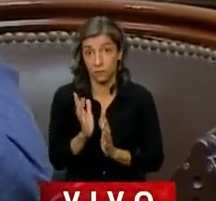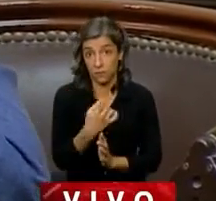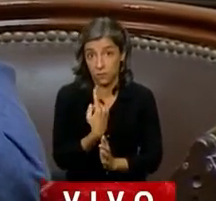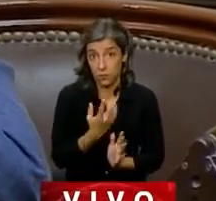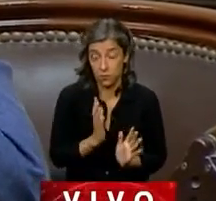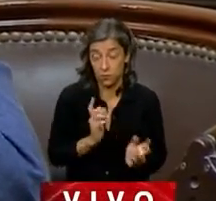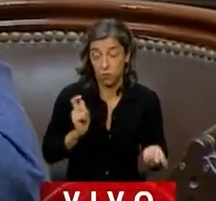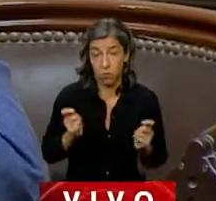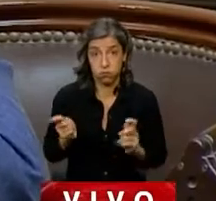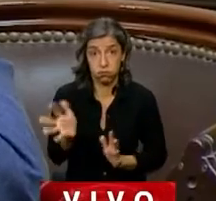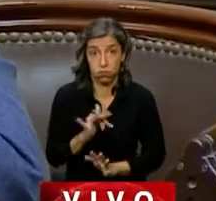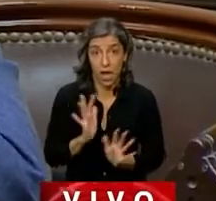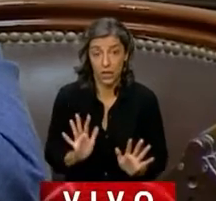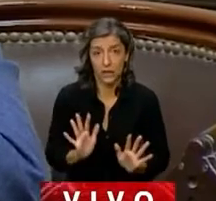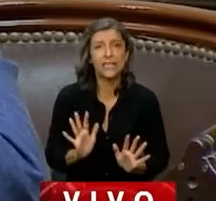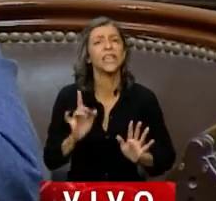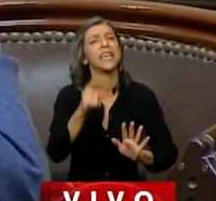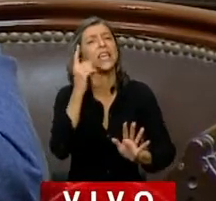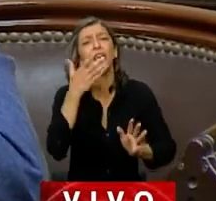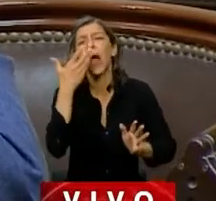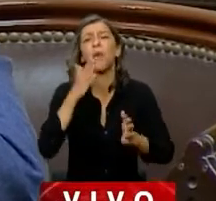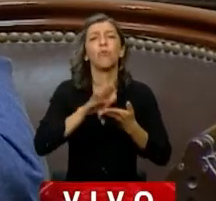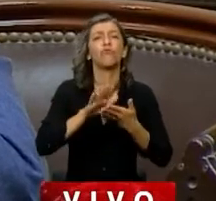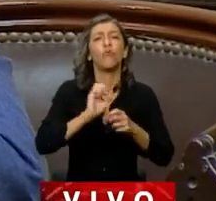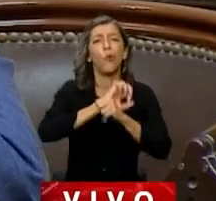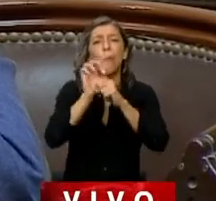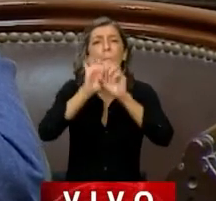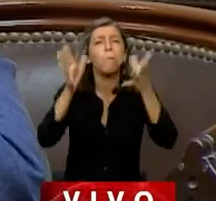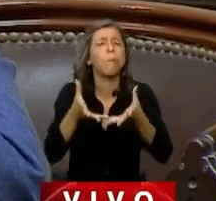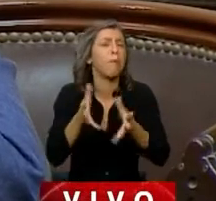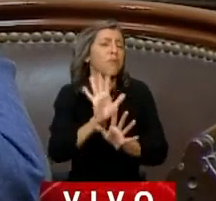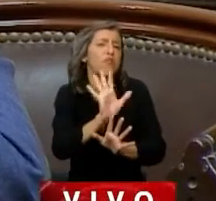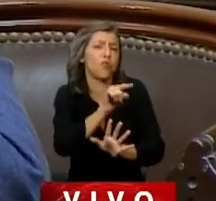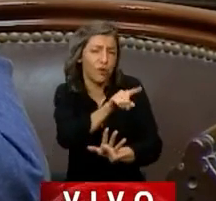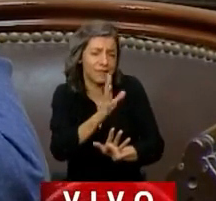como pandemia y demás, sino hablemos de lo que hoy en día